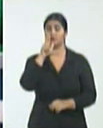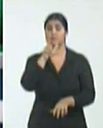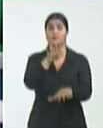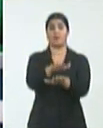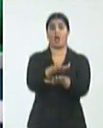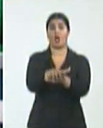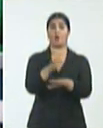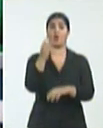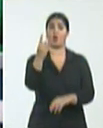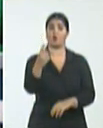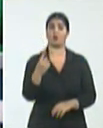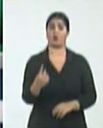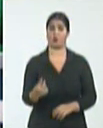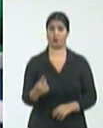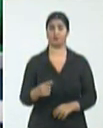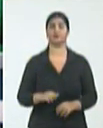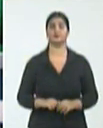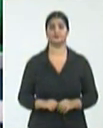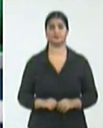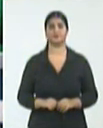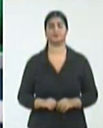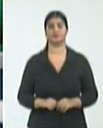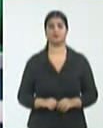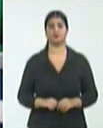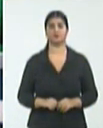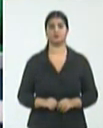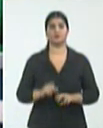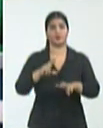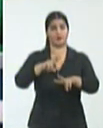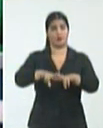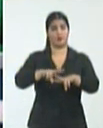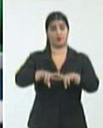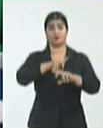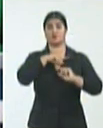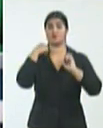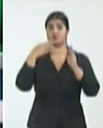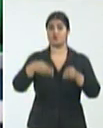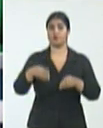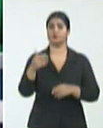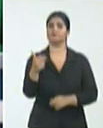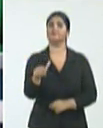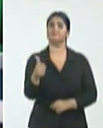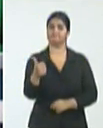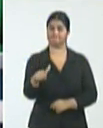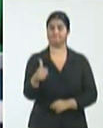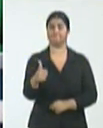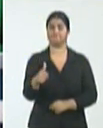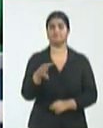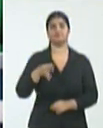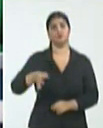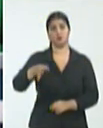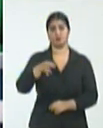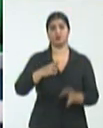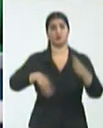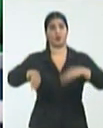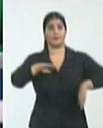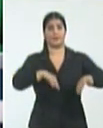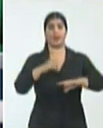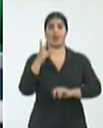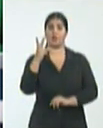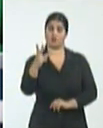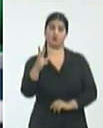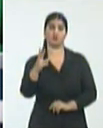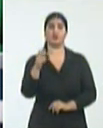uno. Aquí en la provincia de La Habana fallecen 10 personas, del municipio Playa 2, de